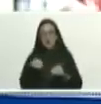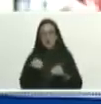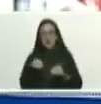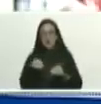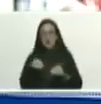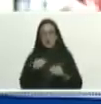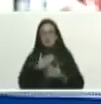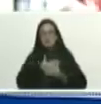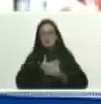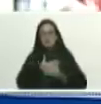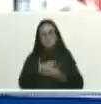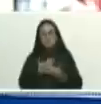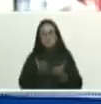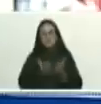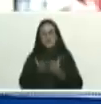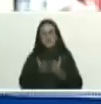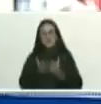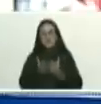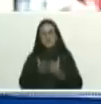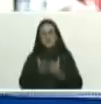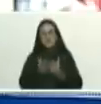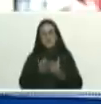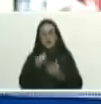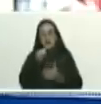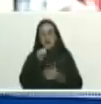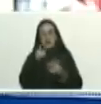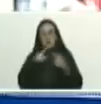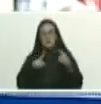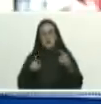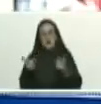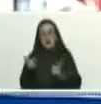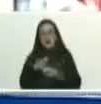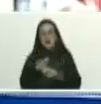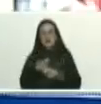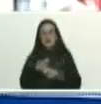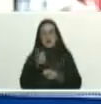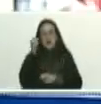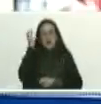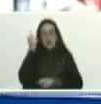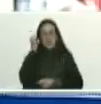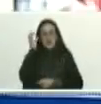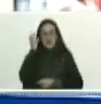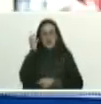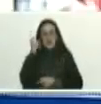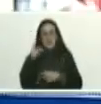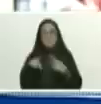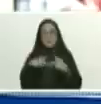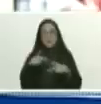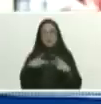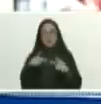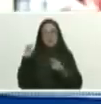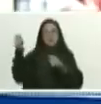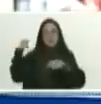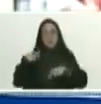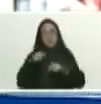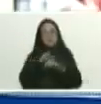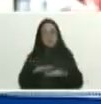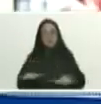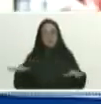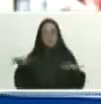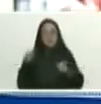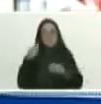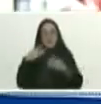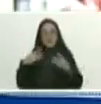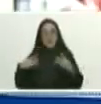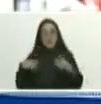con disponibilidad de servicios de red, agua, electrificación, gas y capacidad de producir, importar y distribuir